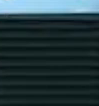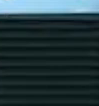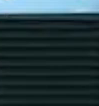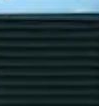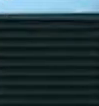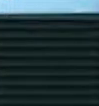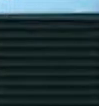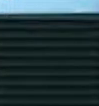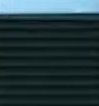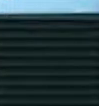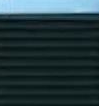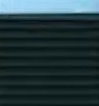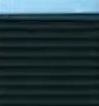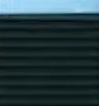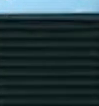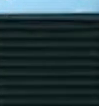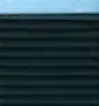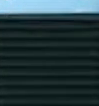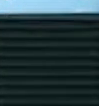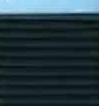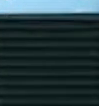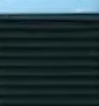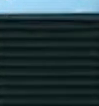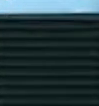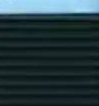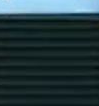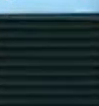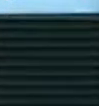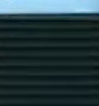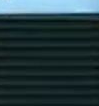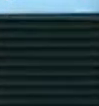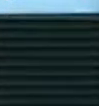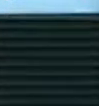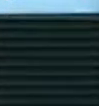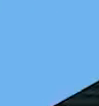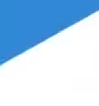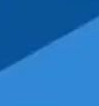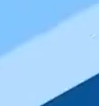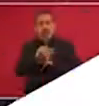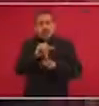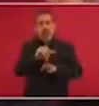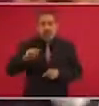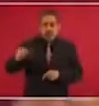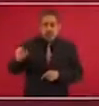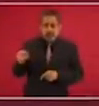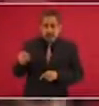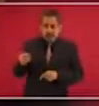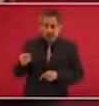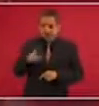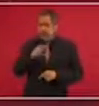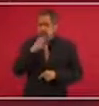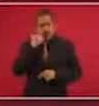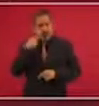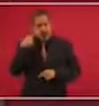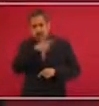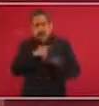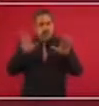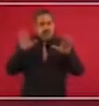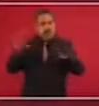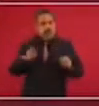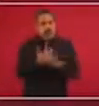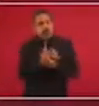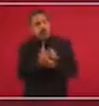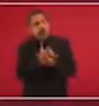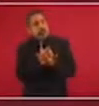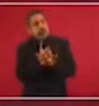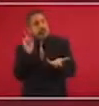no me mandes gente a hacerme alboroto al aeropuerto de Tijuana. En eso anda el presidente. A ver, lo escuchamos. No quiero a nadie en el aeropuerto de